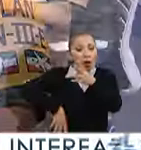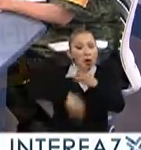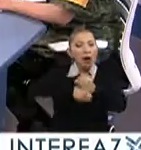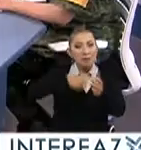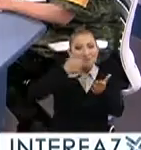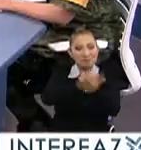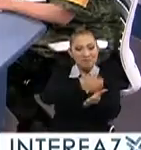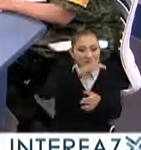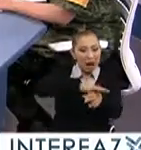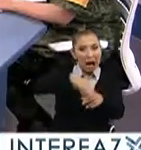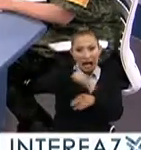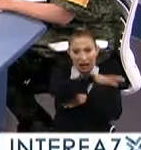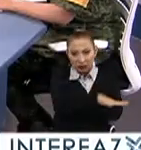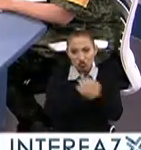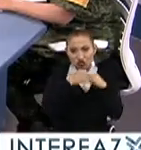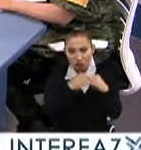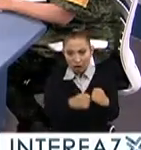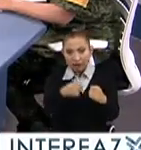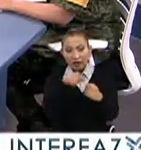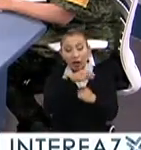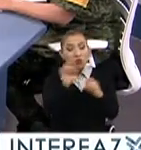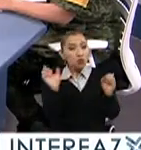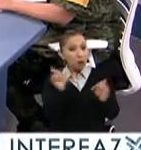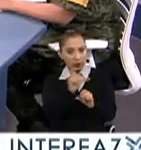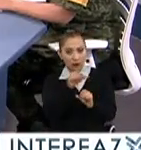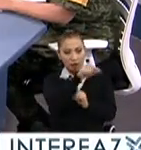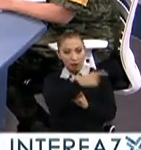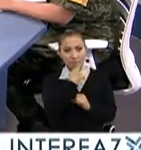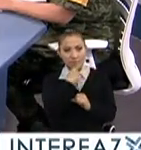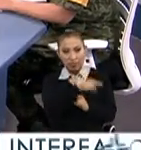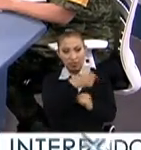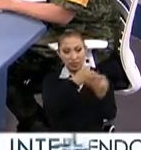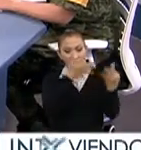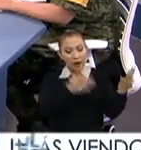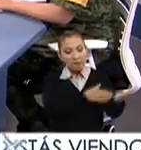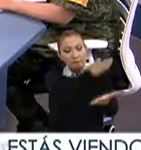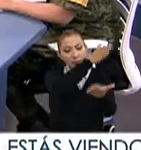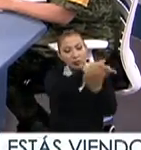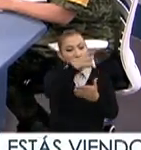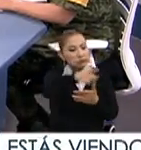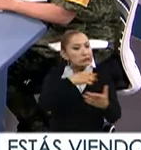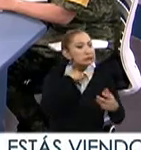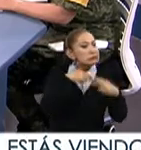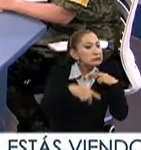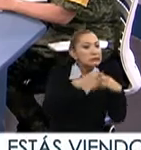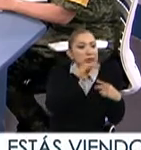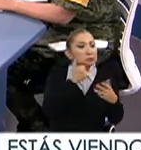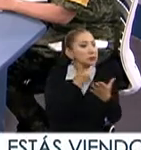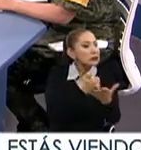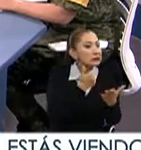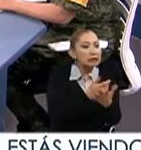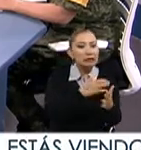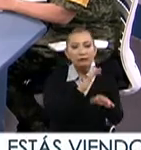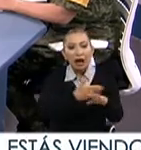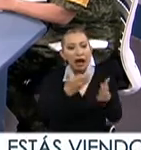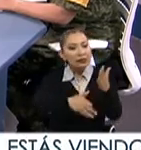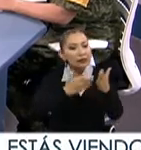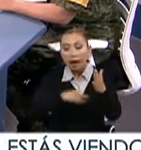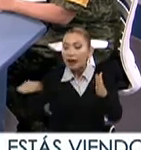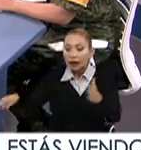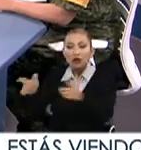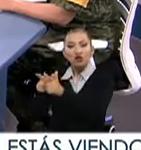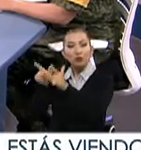reforzar las capacidades a los mandos territoriales cuando sus capacidades de auxilio son rebasadas.